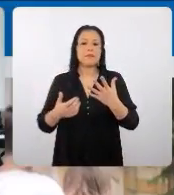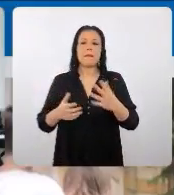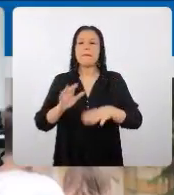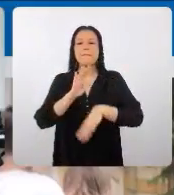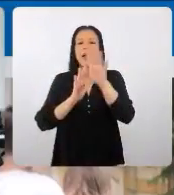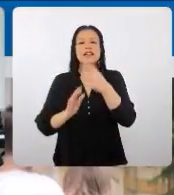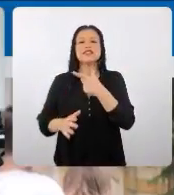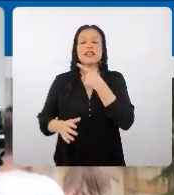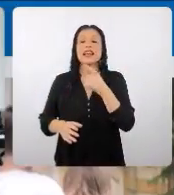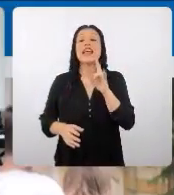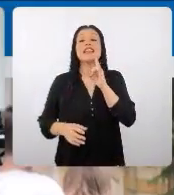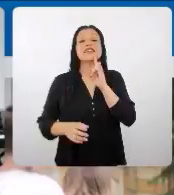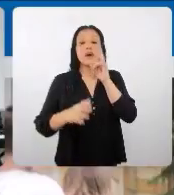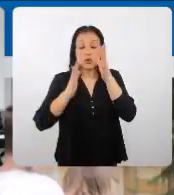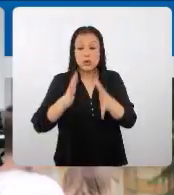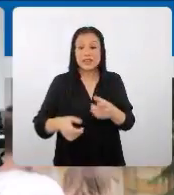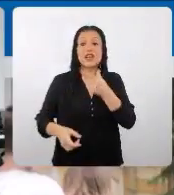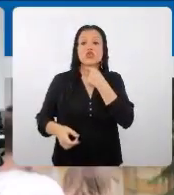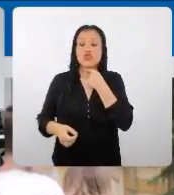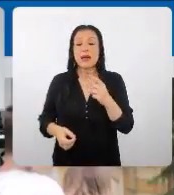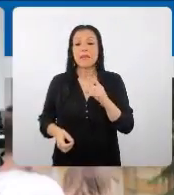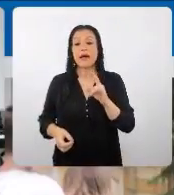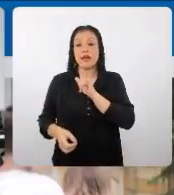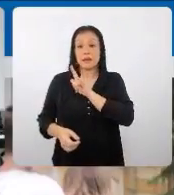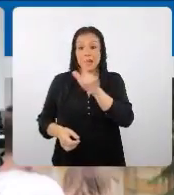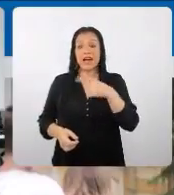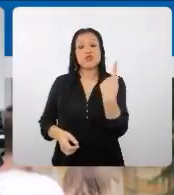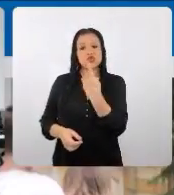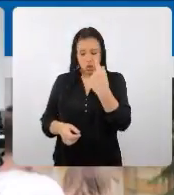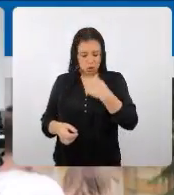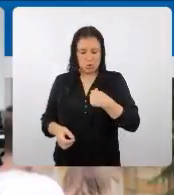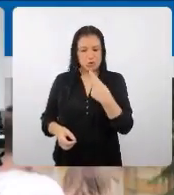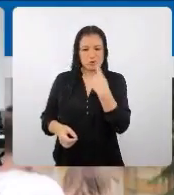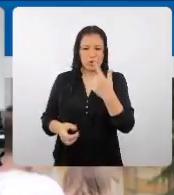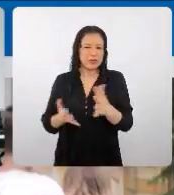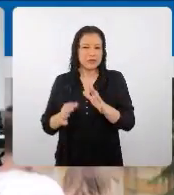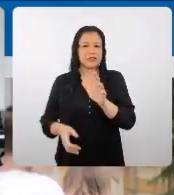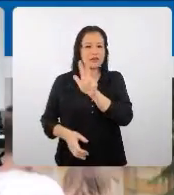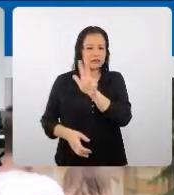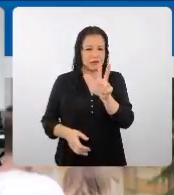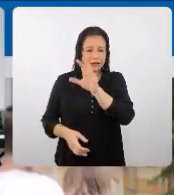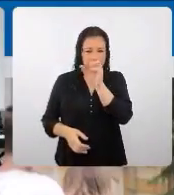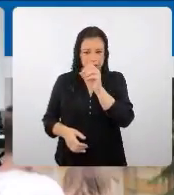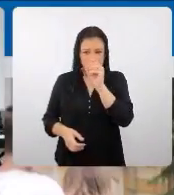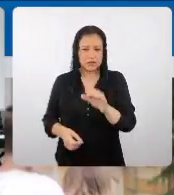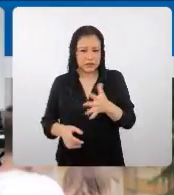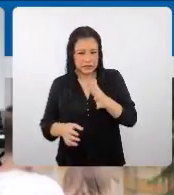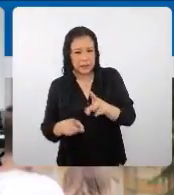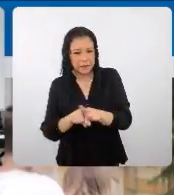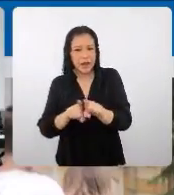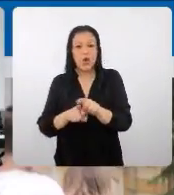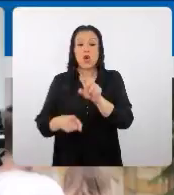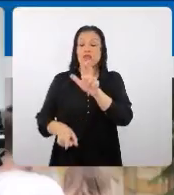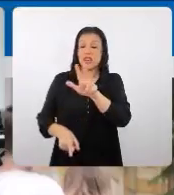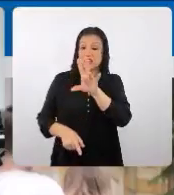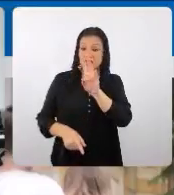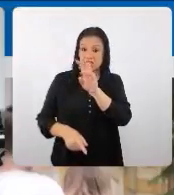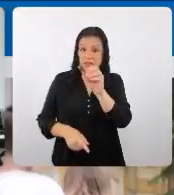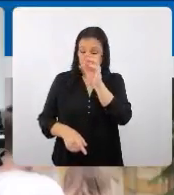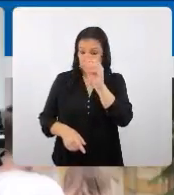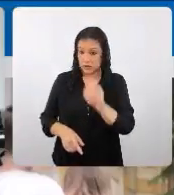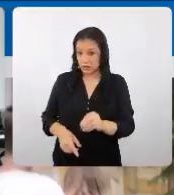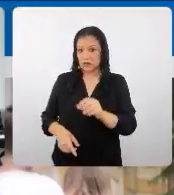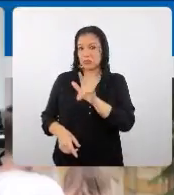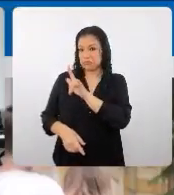del estadounidense. Un 33% iba a viajar solo, o incluso un 37% iba a